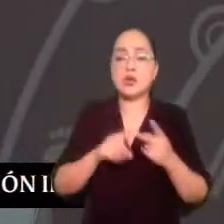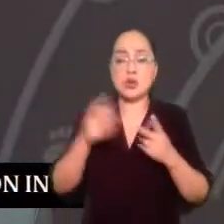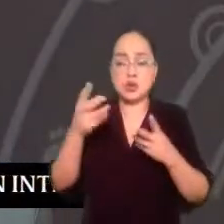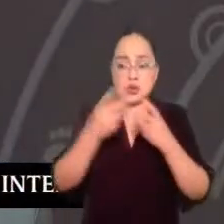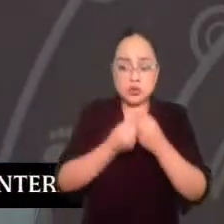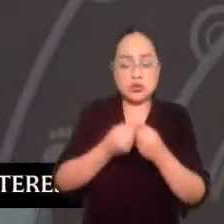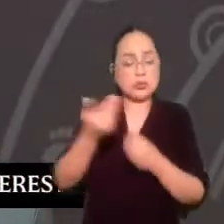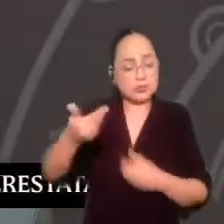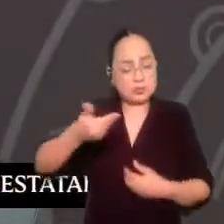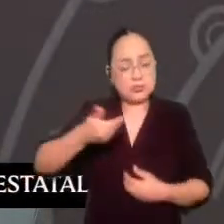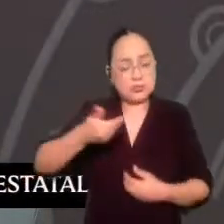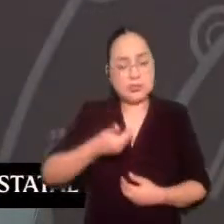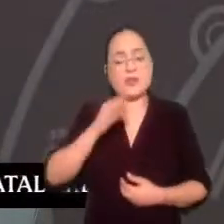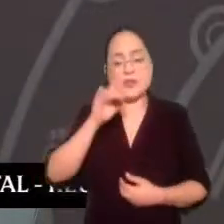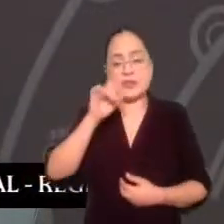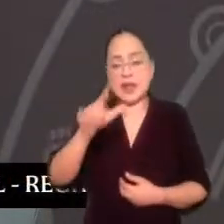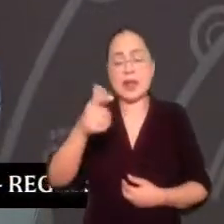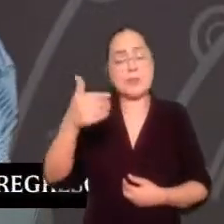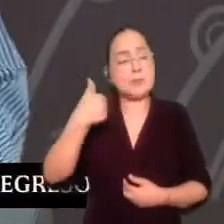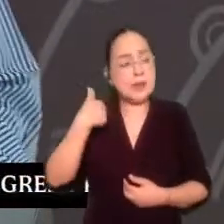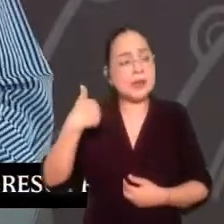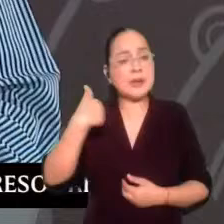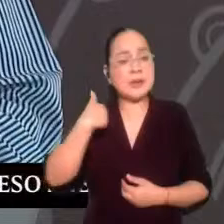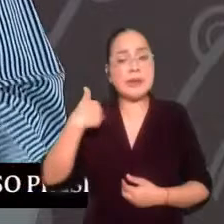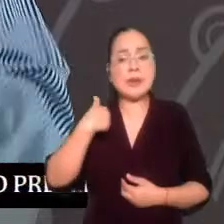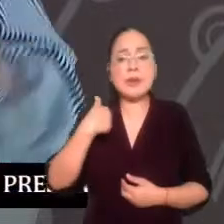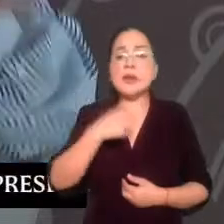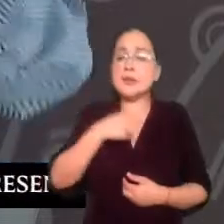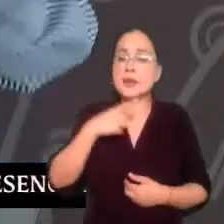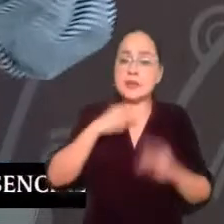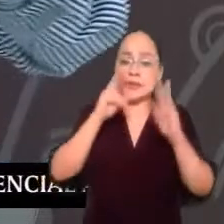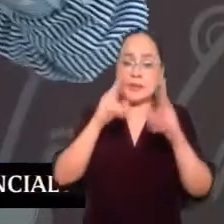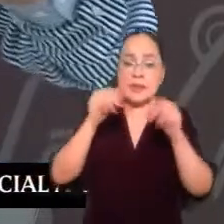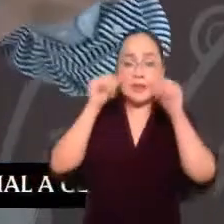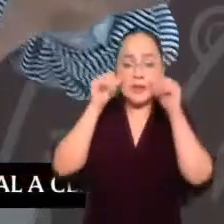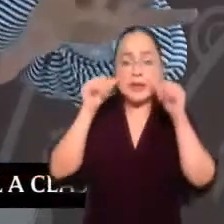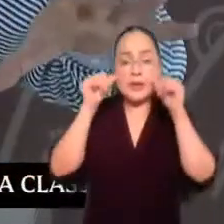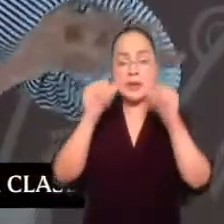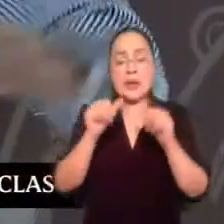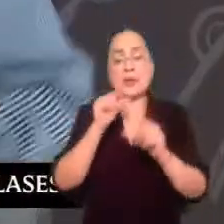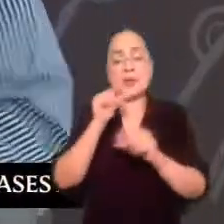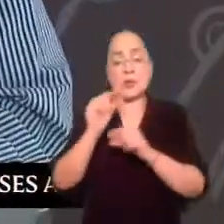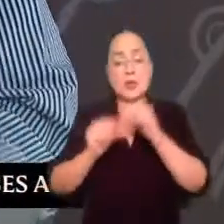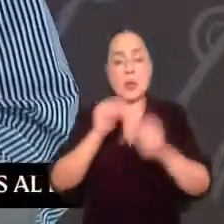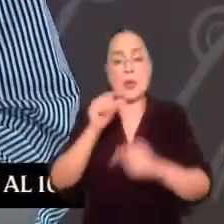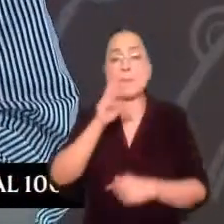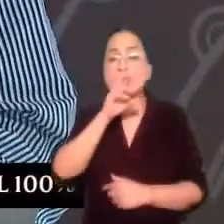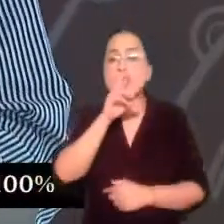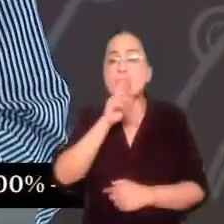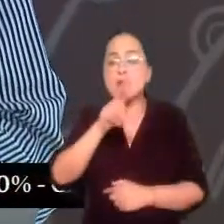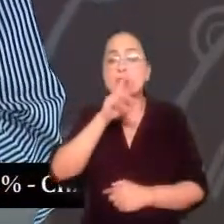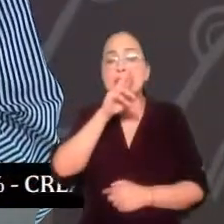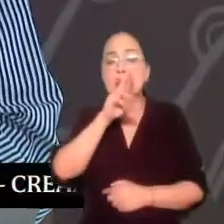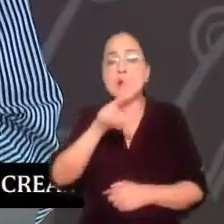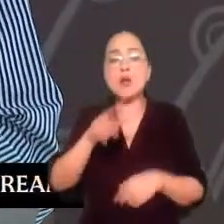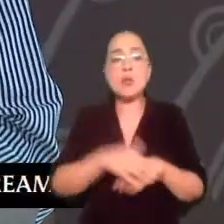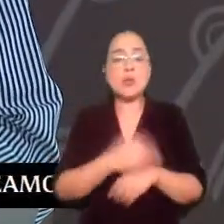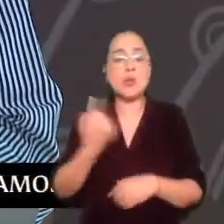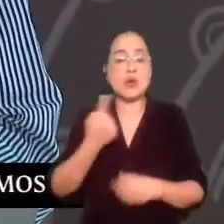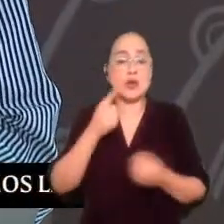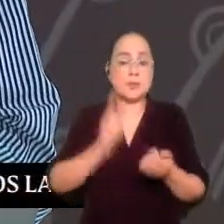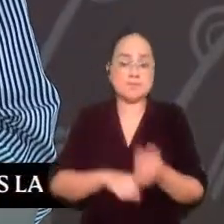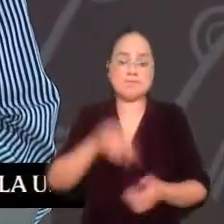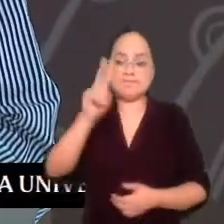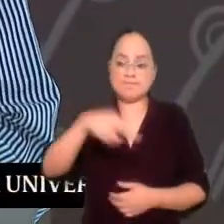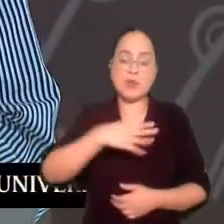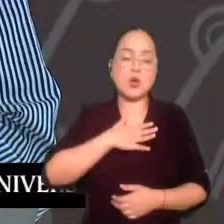plantea cada rato y estamos viéndolo. Voy a tratar de ir arreglando esas cosas por elemental justicia.